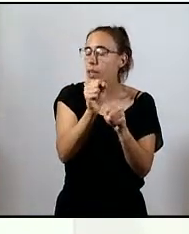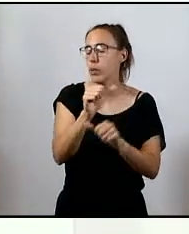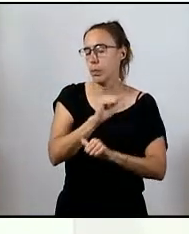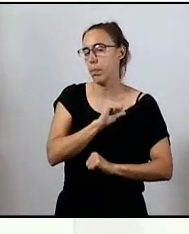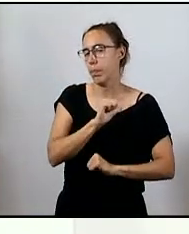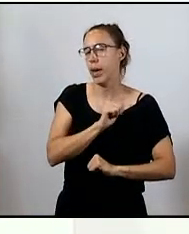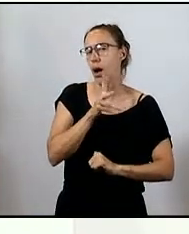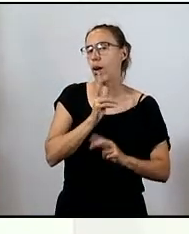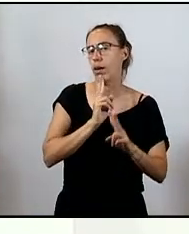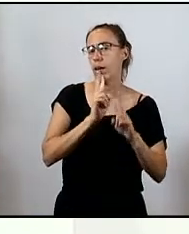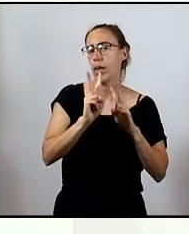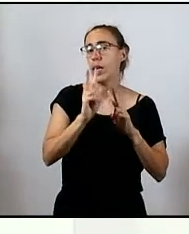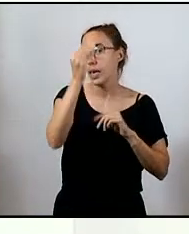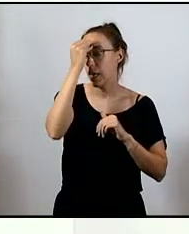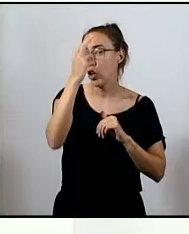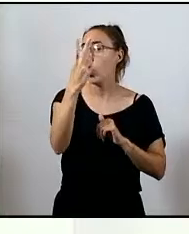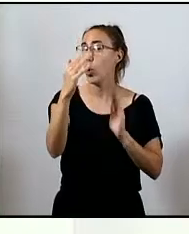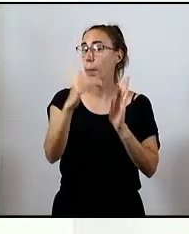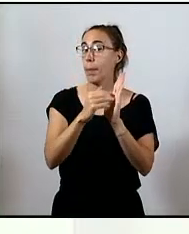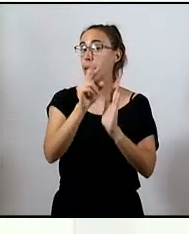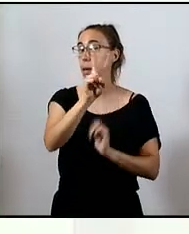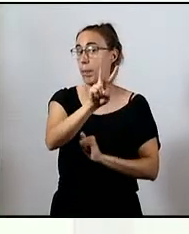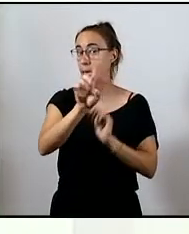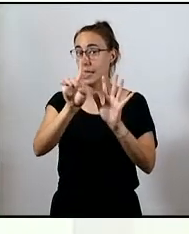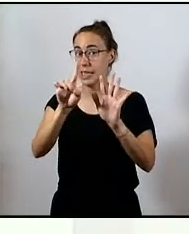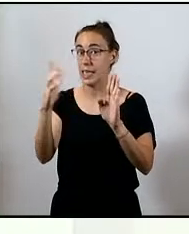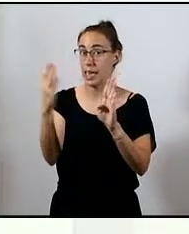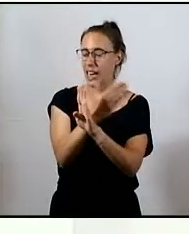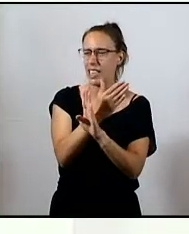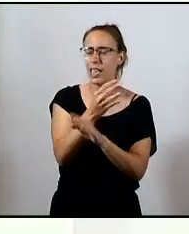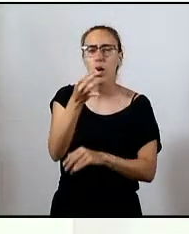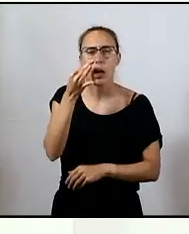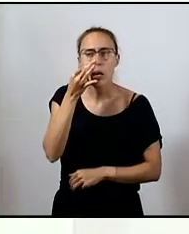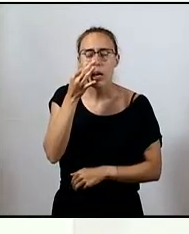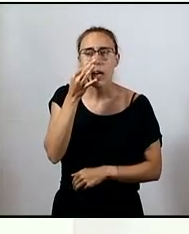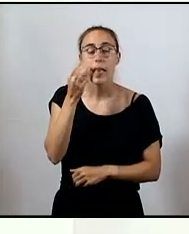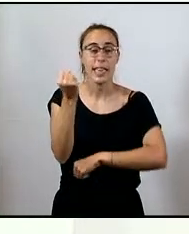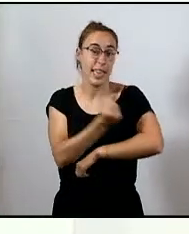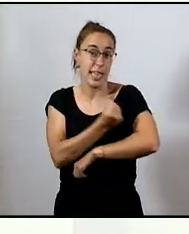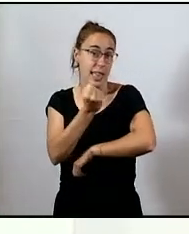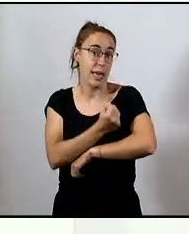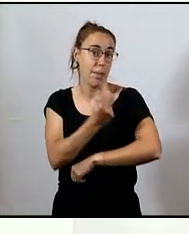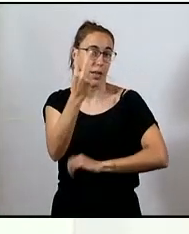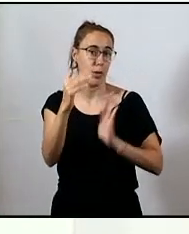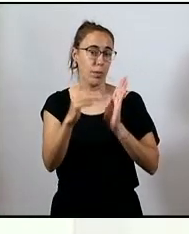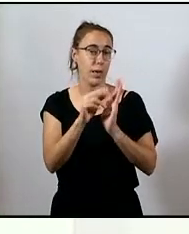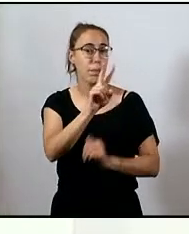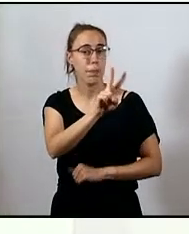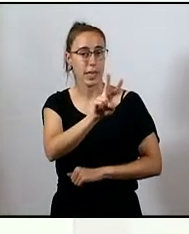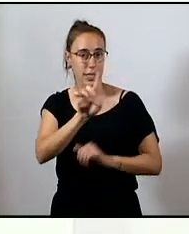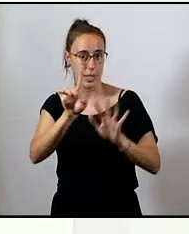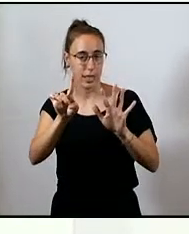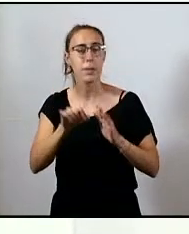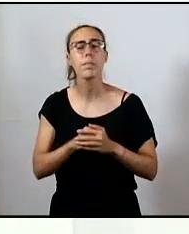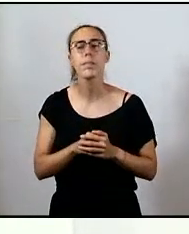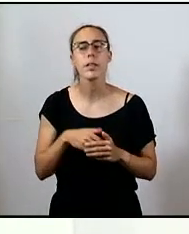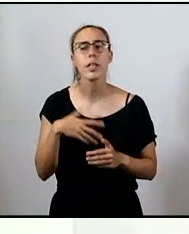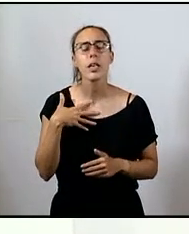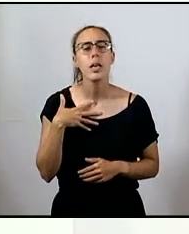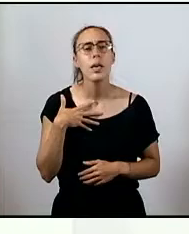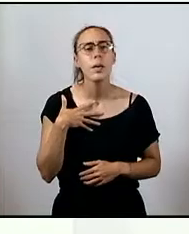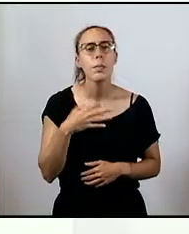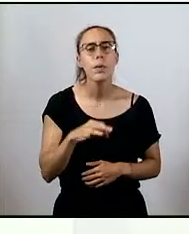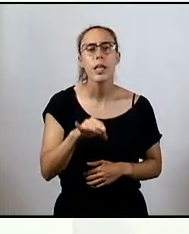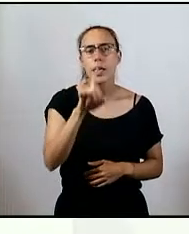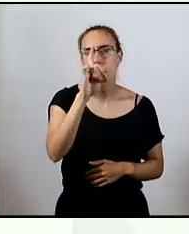del 2026, antes del 2026. En concreto, diciembre de 2026. ¿Y nos puede recordar el montante